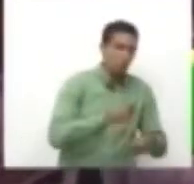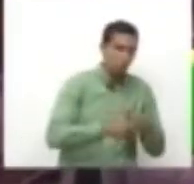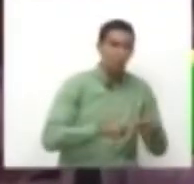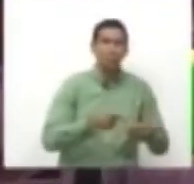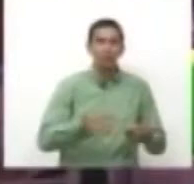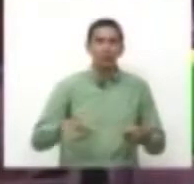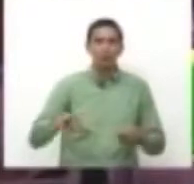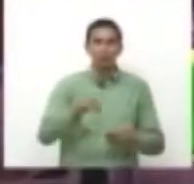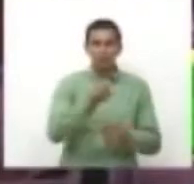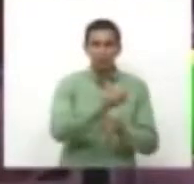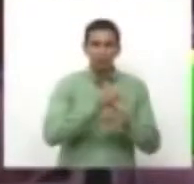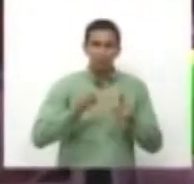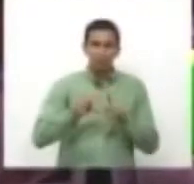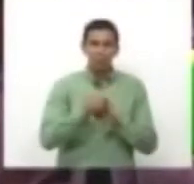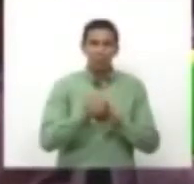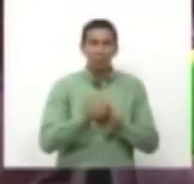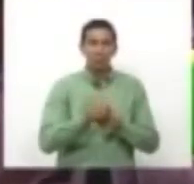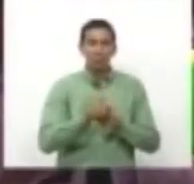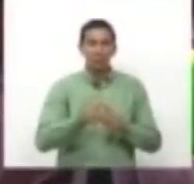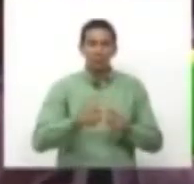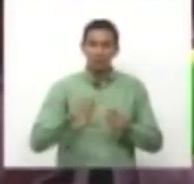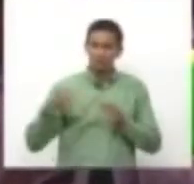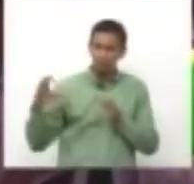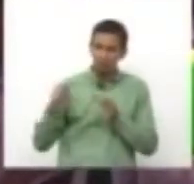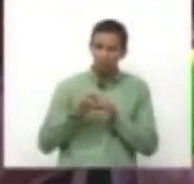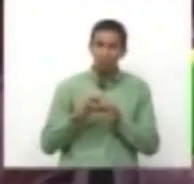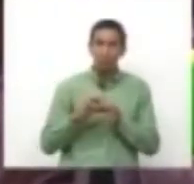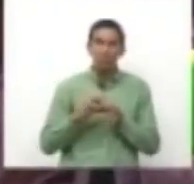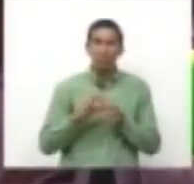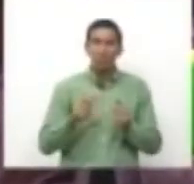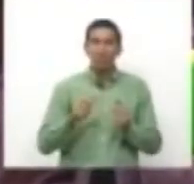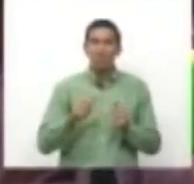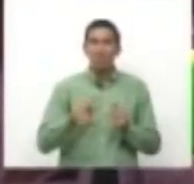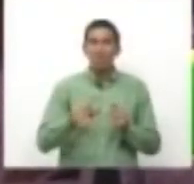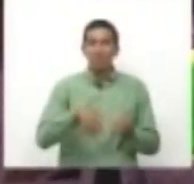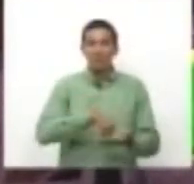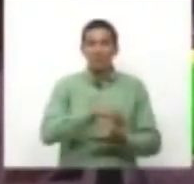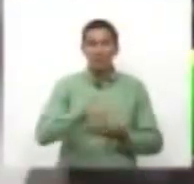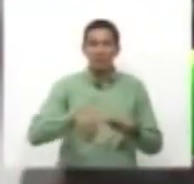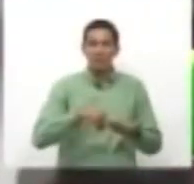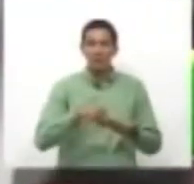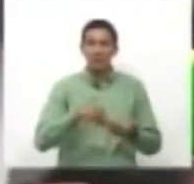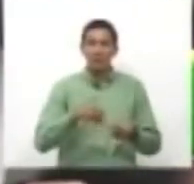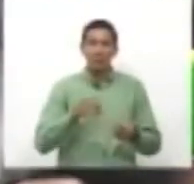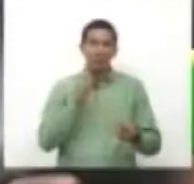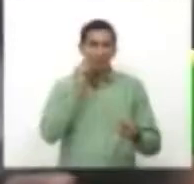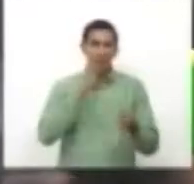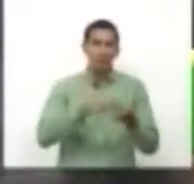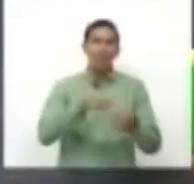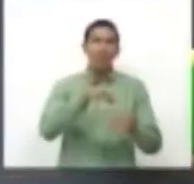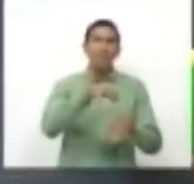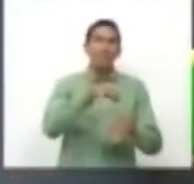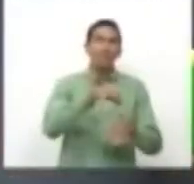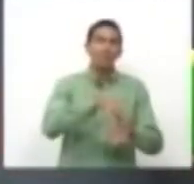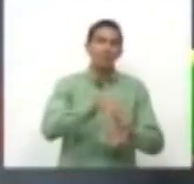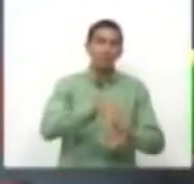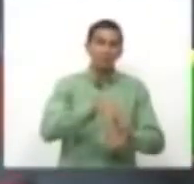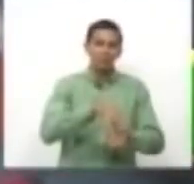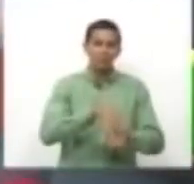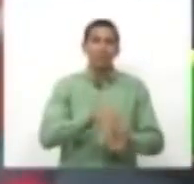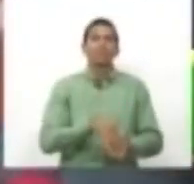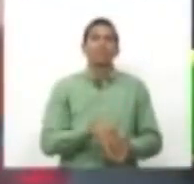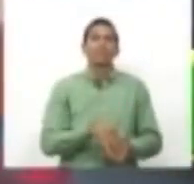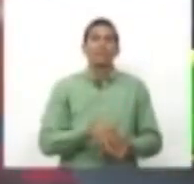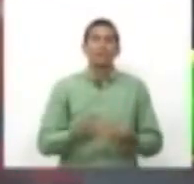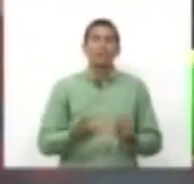sociedad atlanticense, para que se vinculen en esta sesional Atlántico a nuestra fundación. Este evento, liderado por la Sociedad de